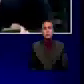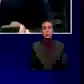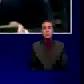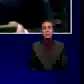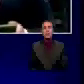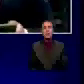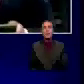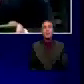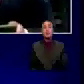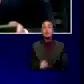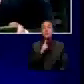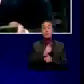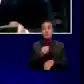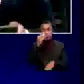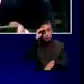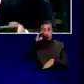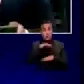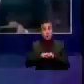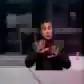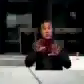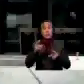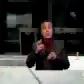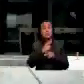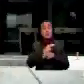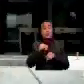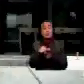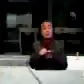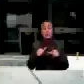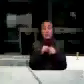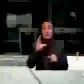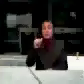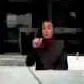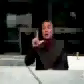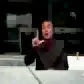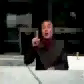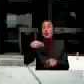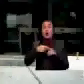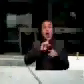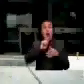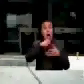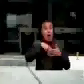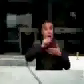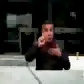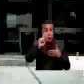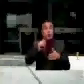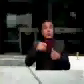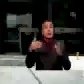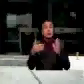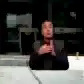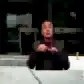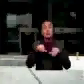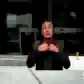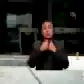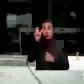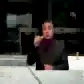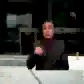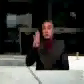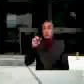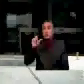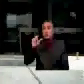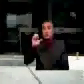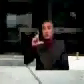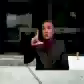así es buenas tardes analizar las denuncias en el consejo de la administración legislativa en contra de la asambleísta bella jiménez segunda